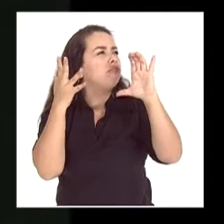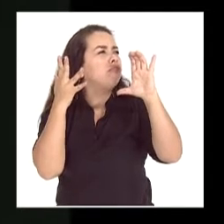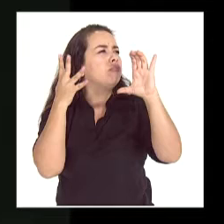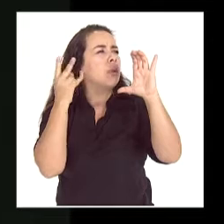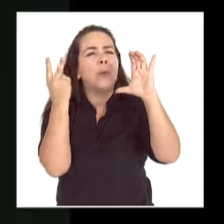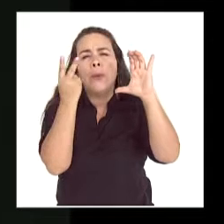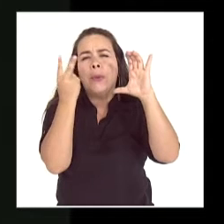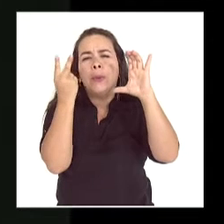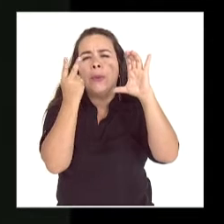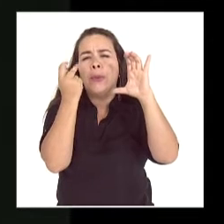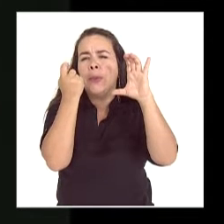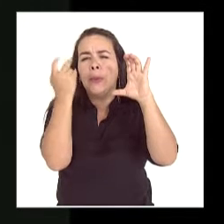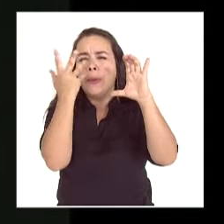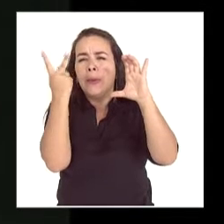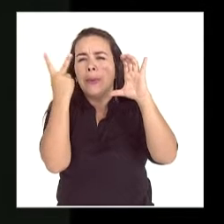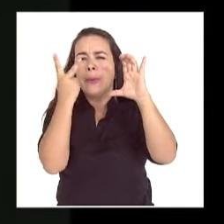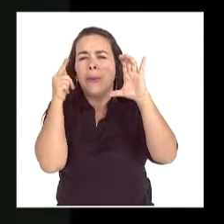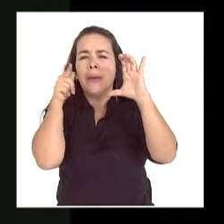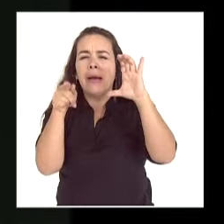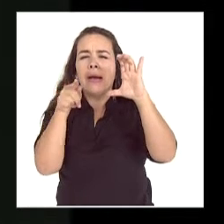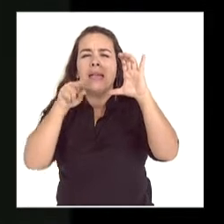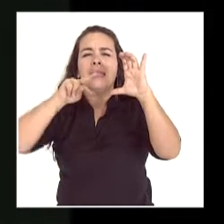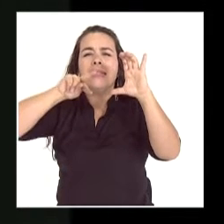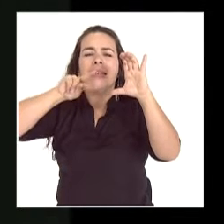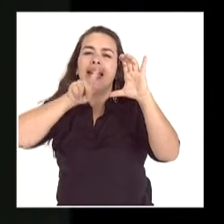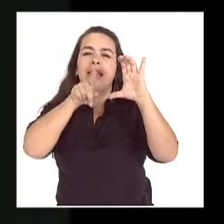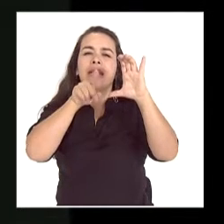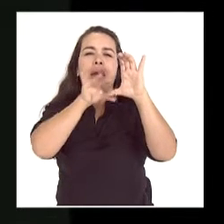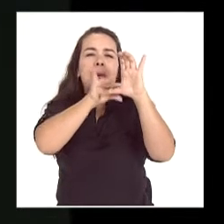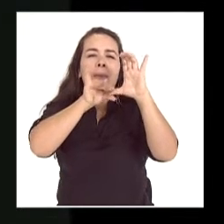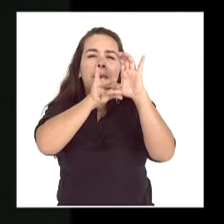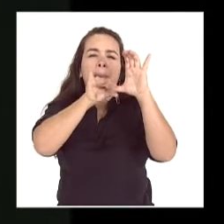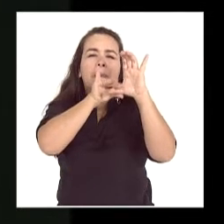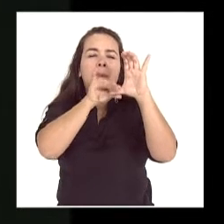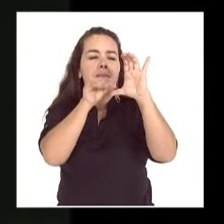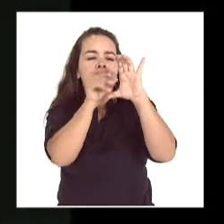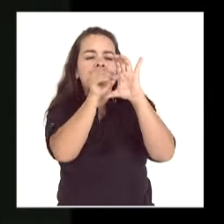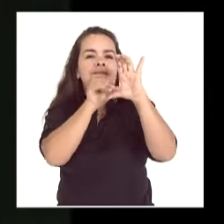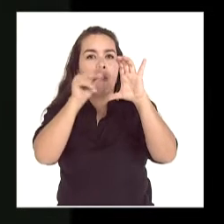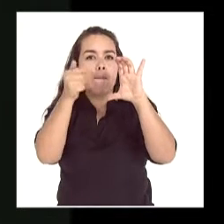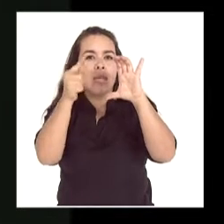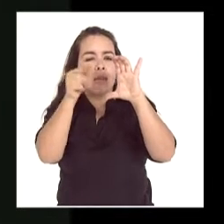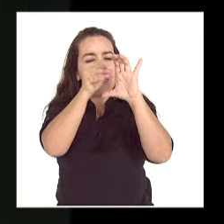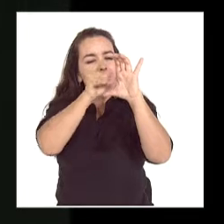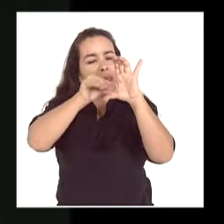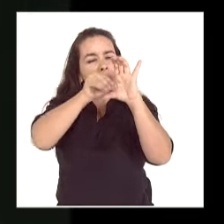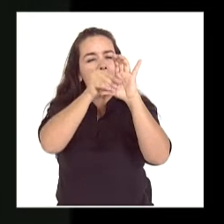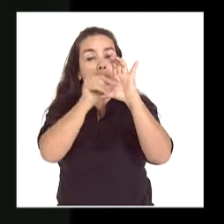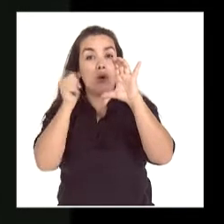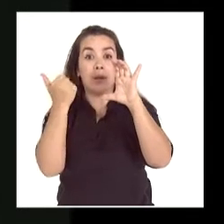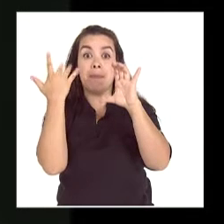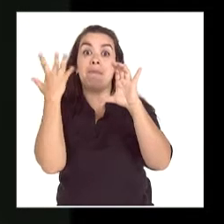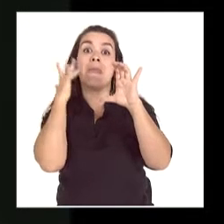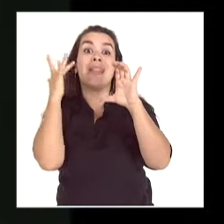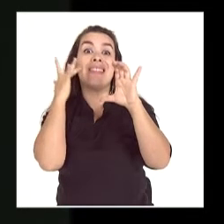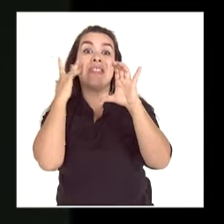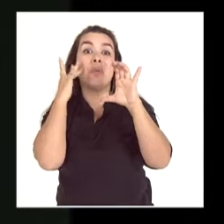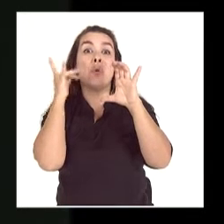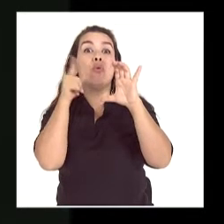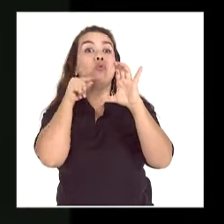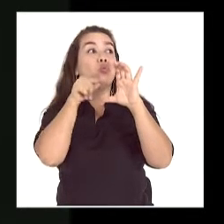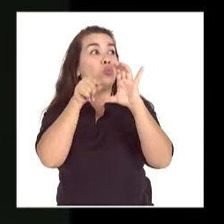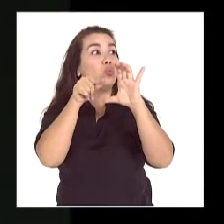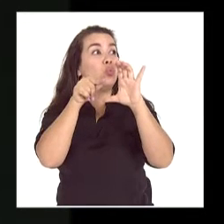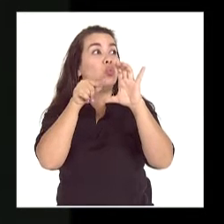más verde es la zona intermedia y lo que está amarillo en el